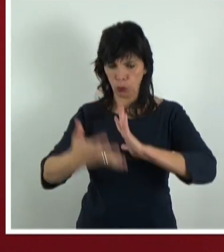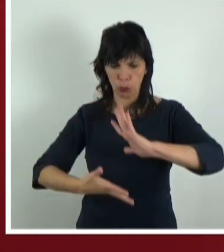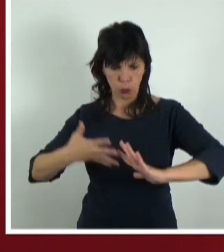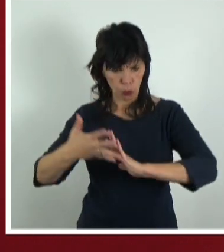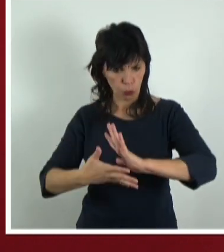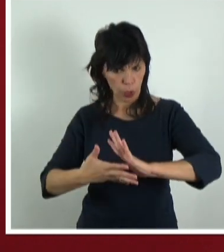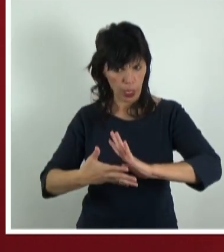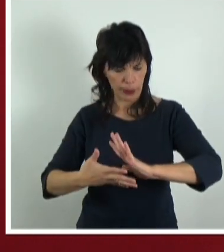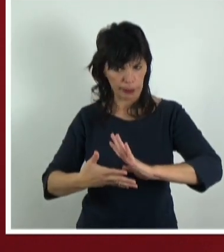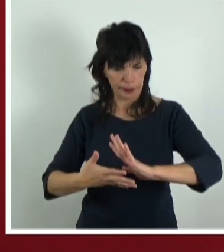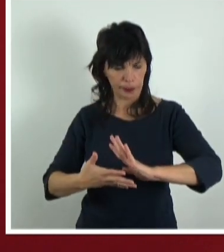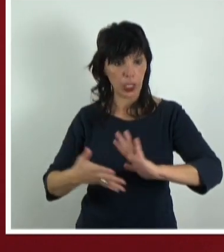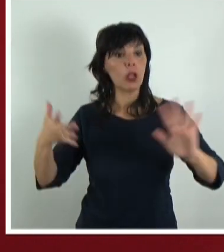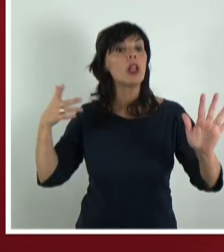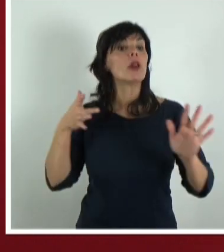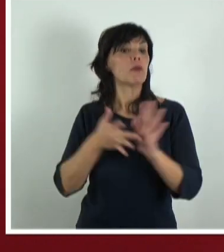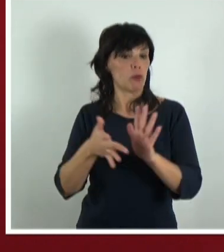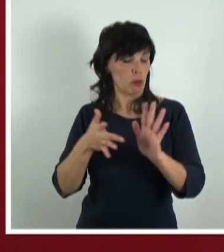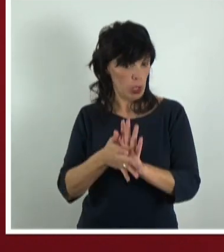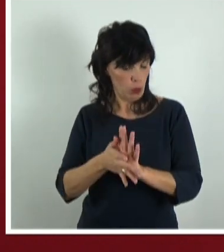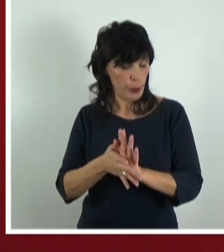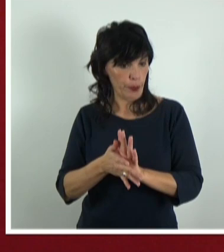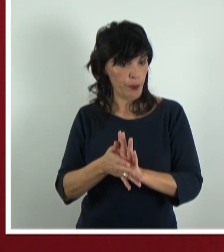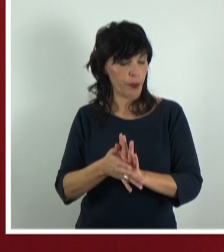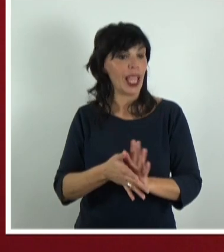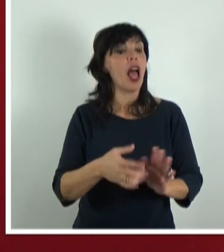¿no dice la ley que una mujer